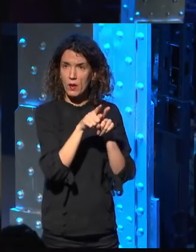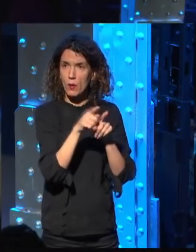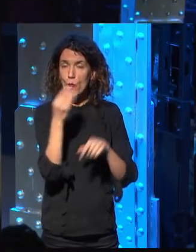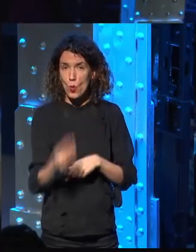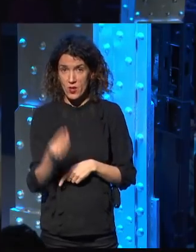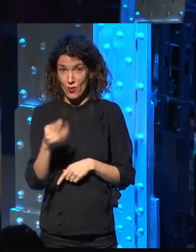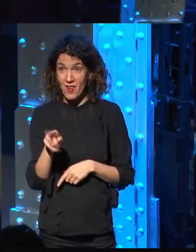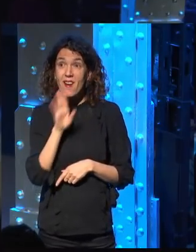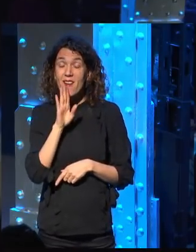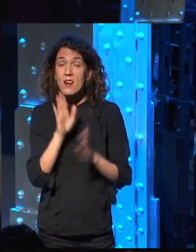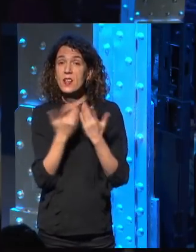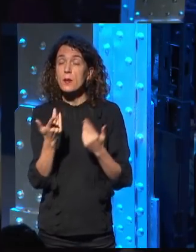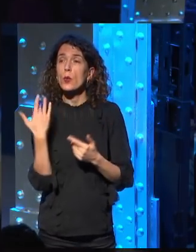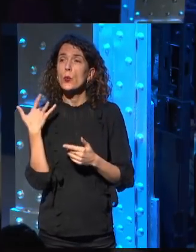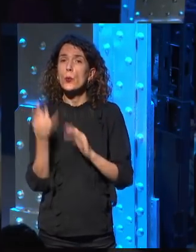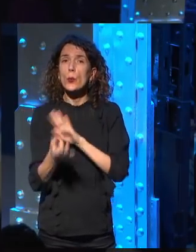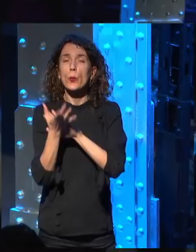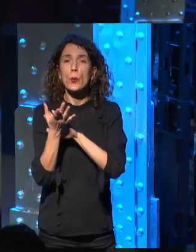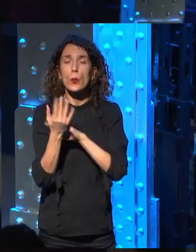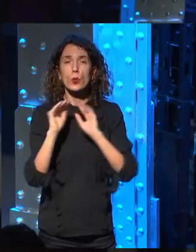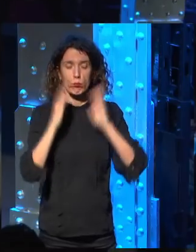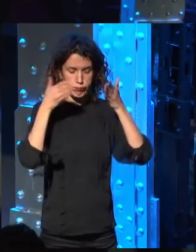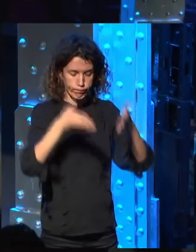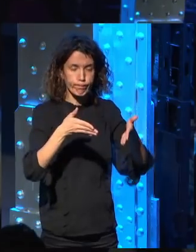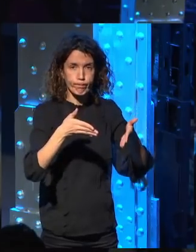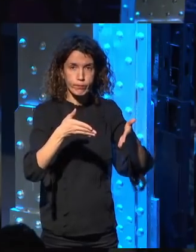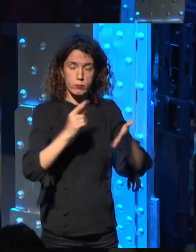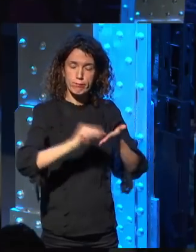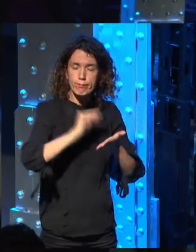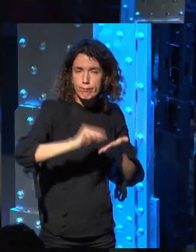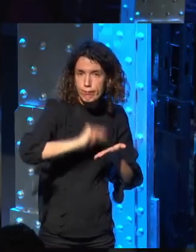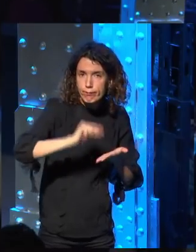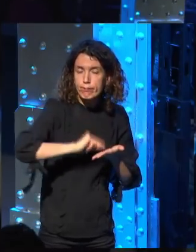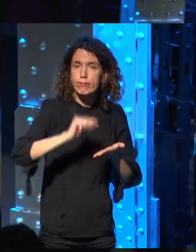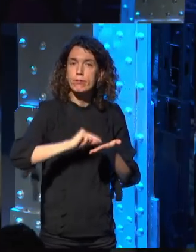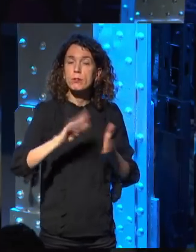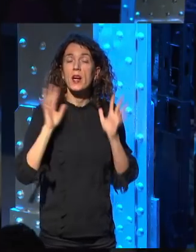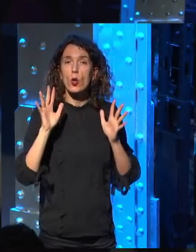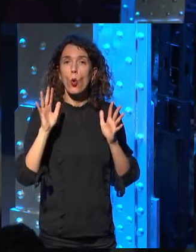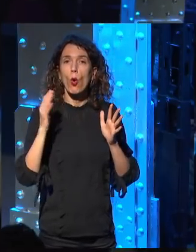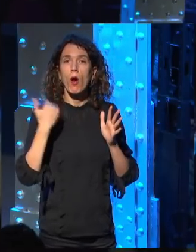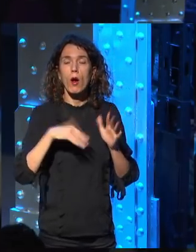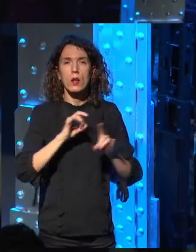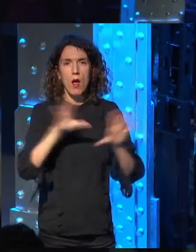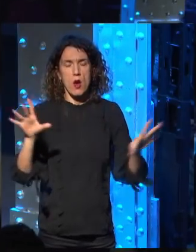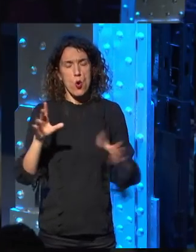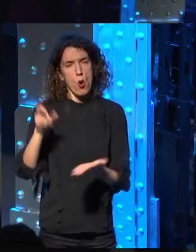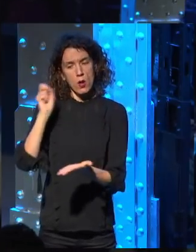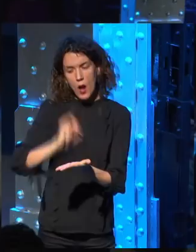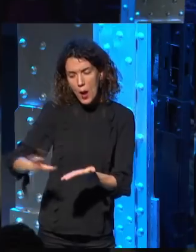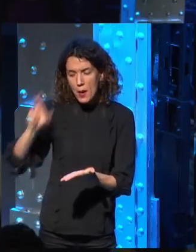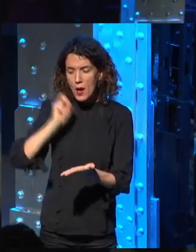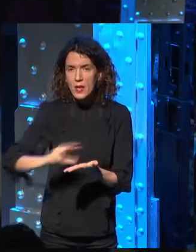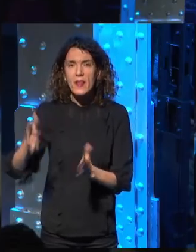bueno, apareció cuando yo estaba muy metido en esto, ¿no? Pero claro, es decir, la caminata implica